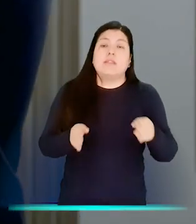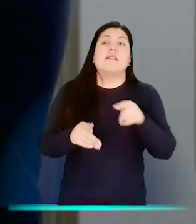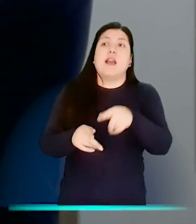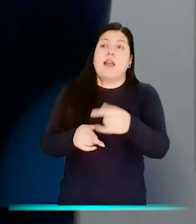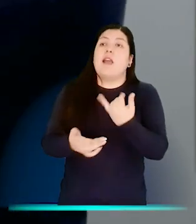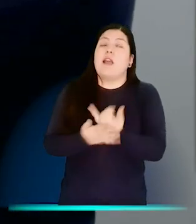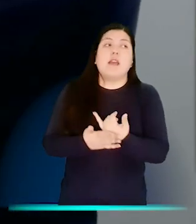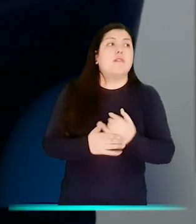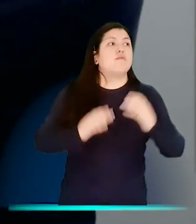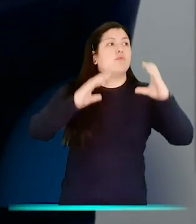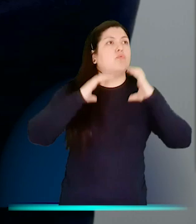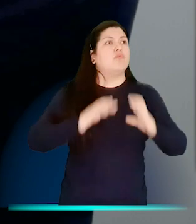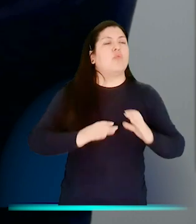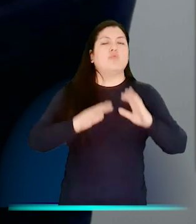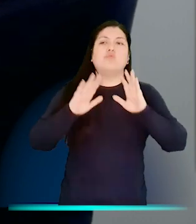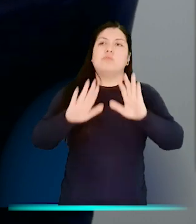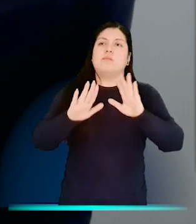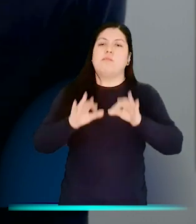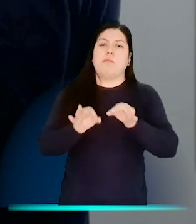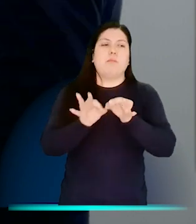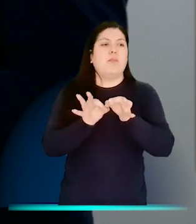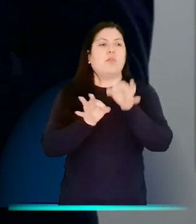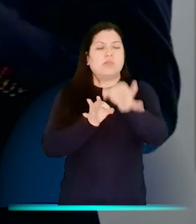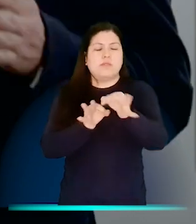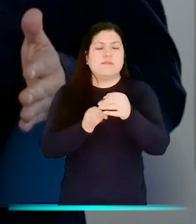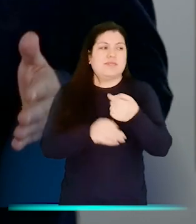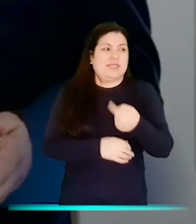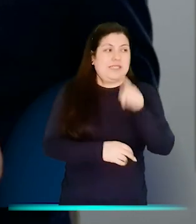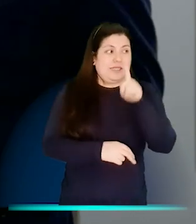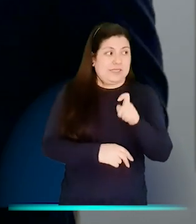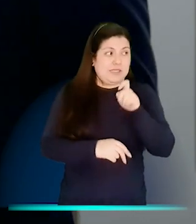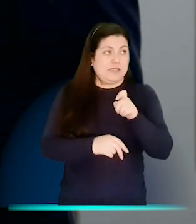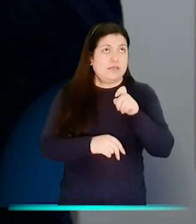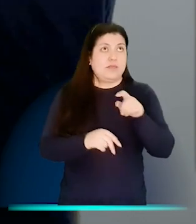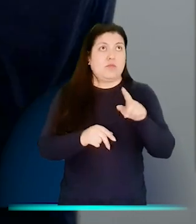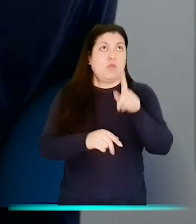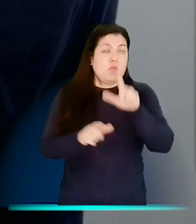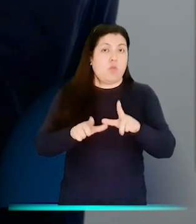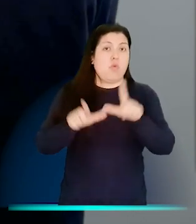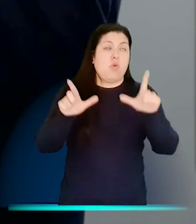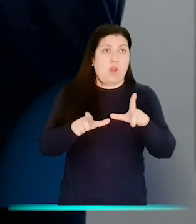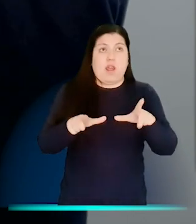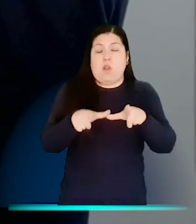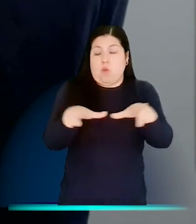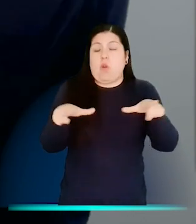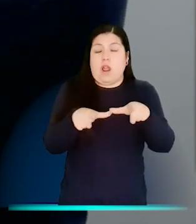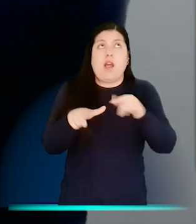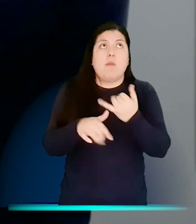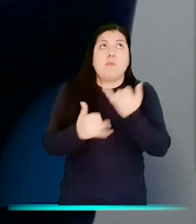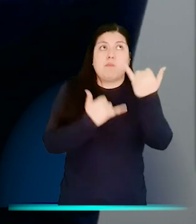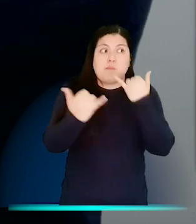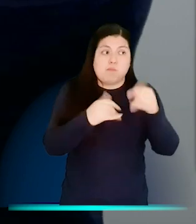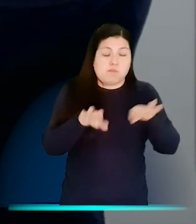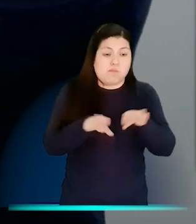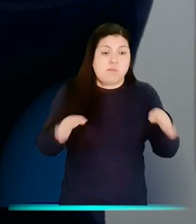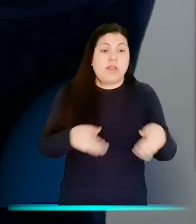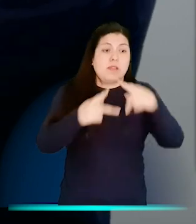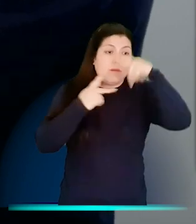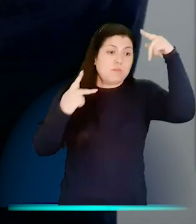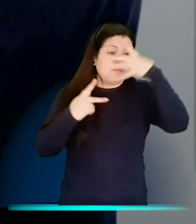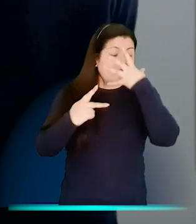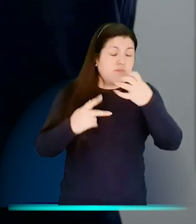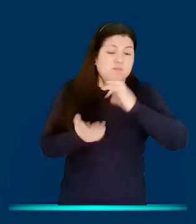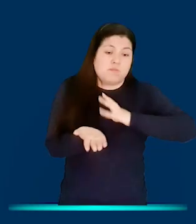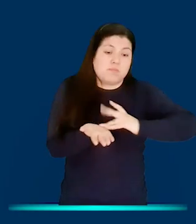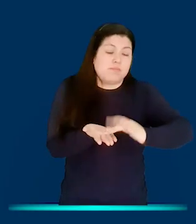las mesas donde los ciudadanos, los habitantes de esos municipios, en estas 16 zonas, van a tener la biometría